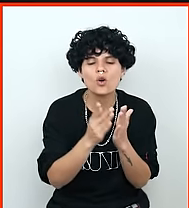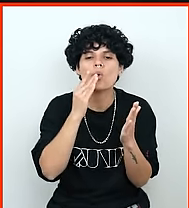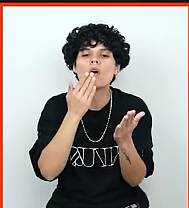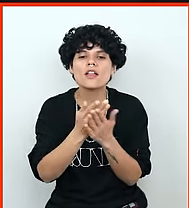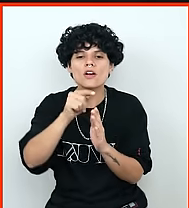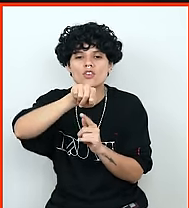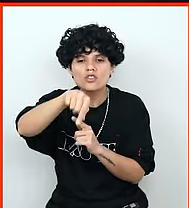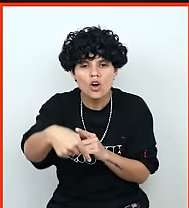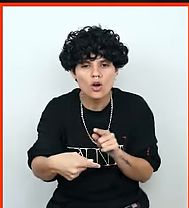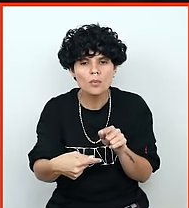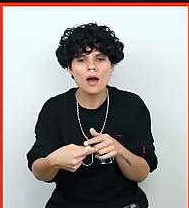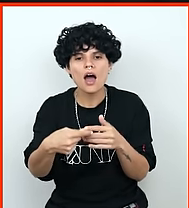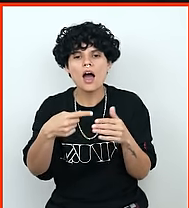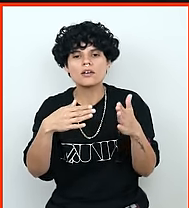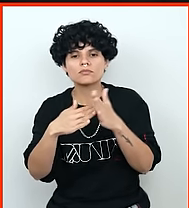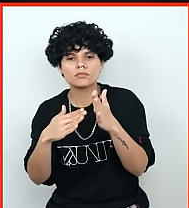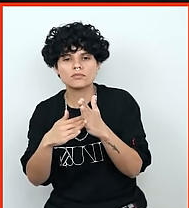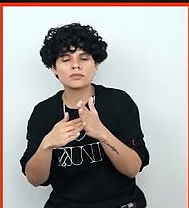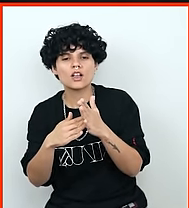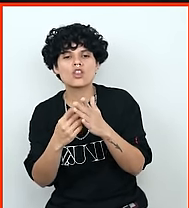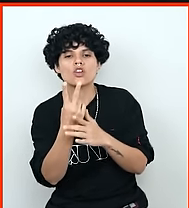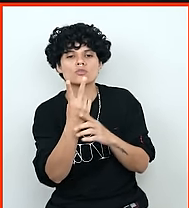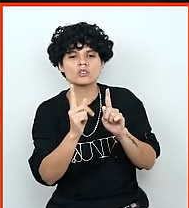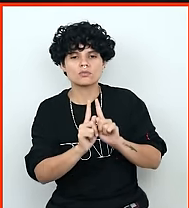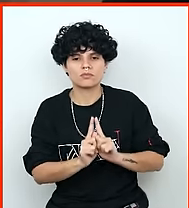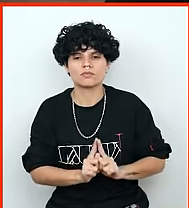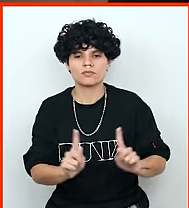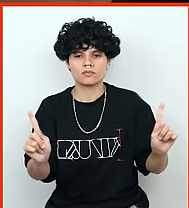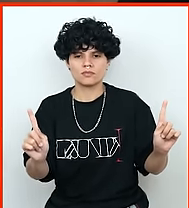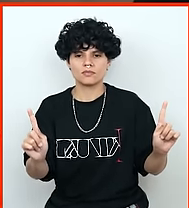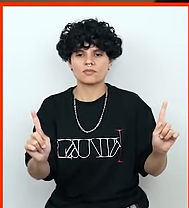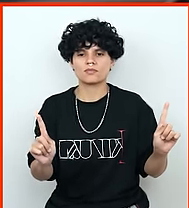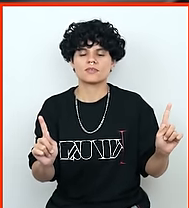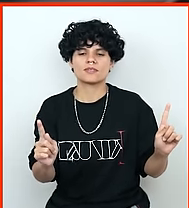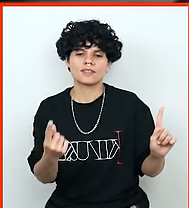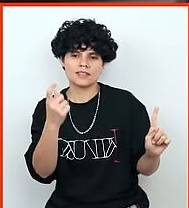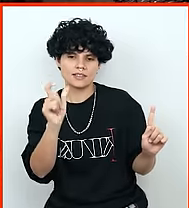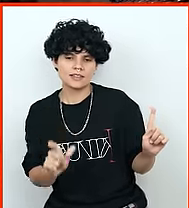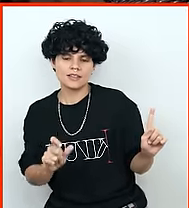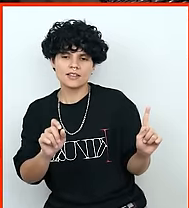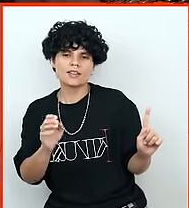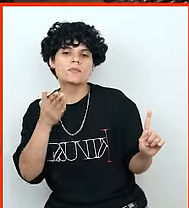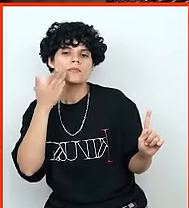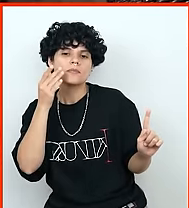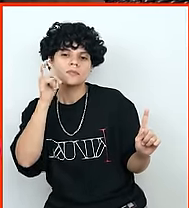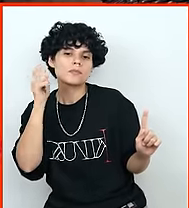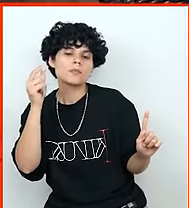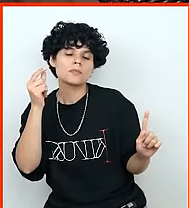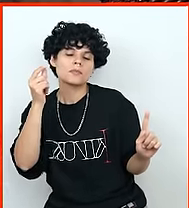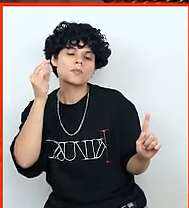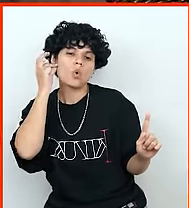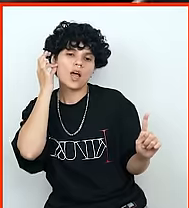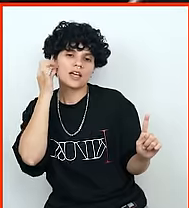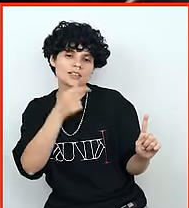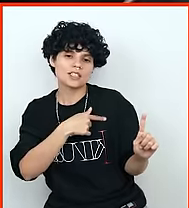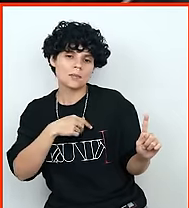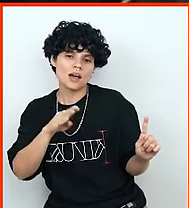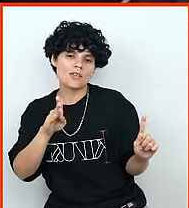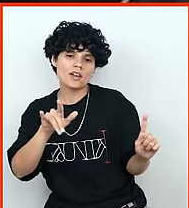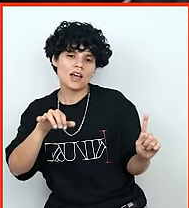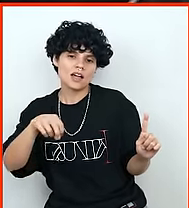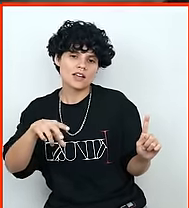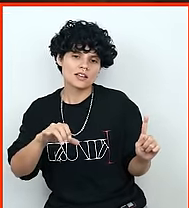vida, una coma separa en la misma oración a dos personas. Blanca y Dalí. Blanca y Dalí. Bueno, yo, como te digo, en